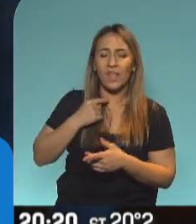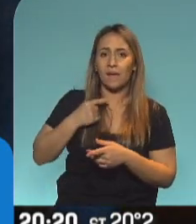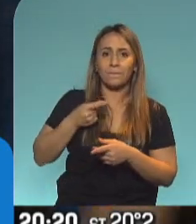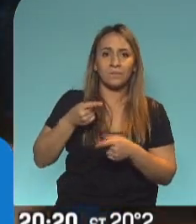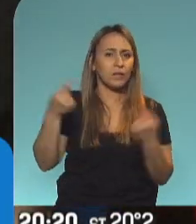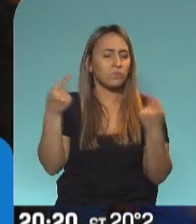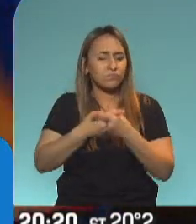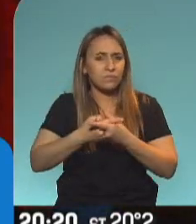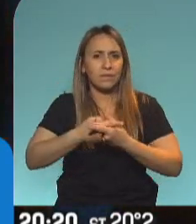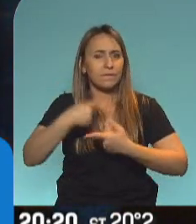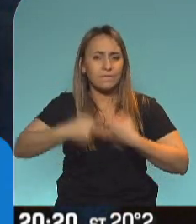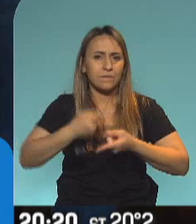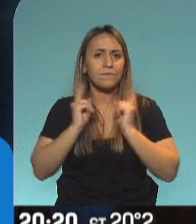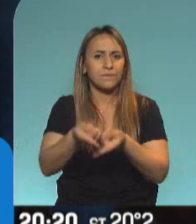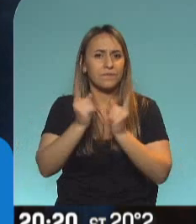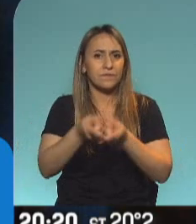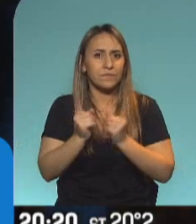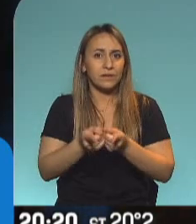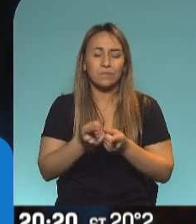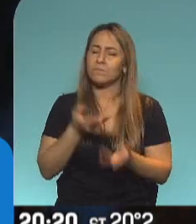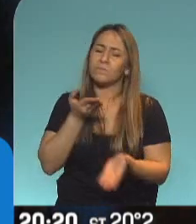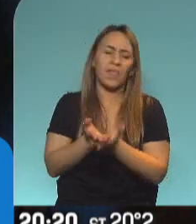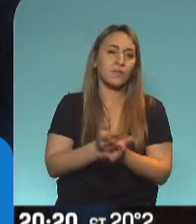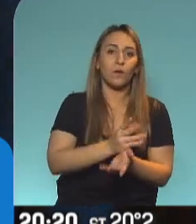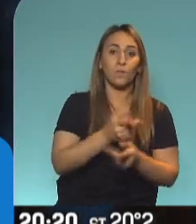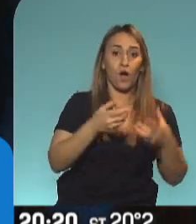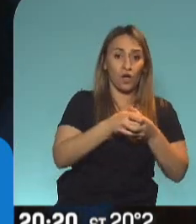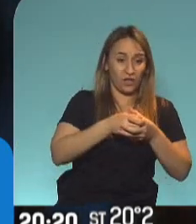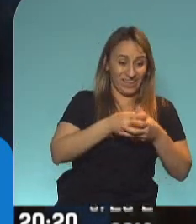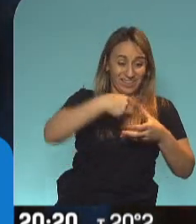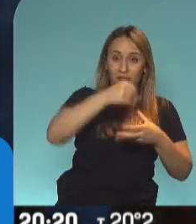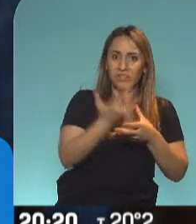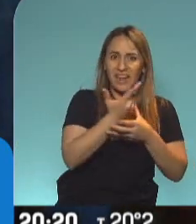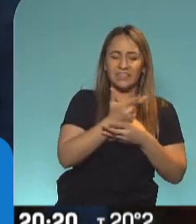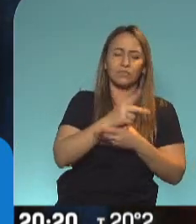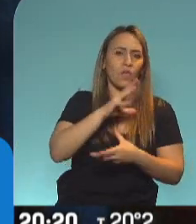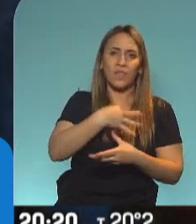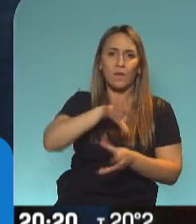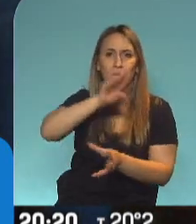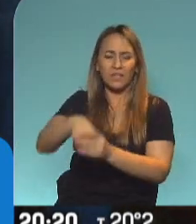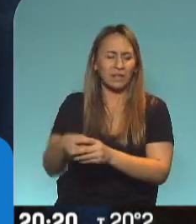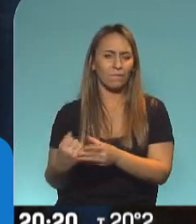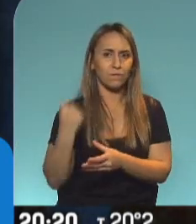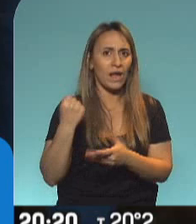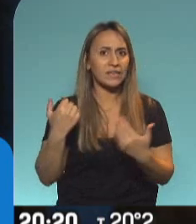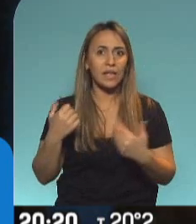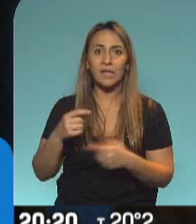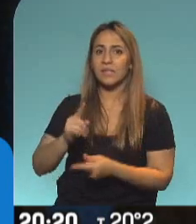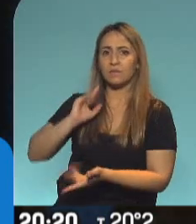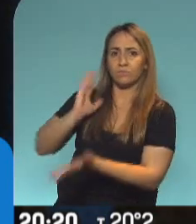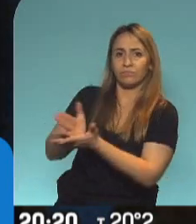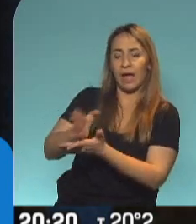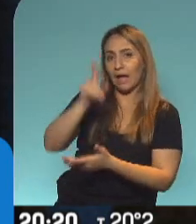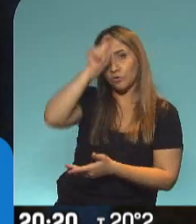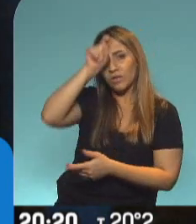los enfrentamientos, que la intervención sea más dura y que haya sanciones para Turquía. La última,